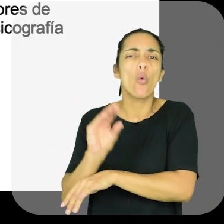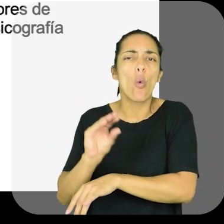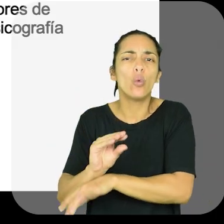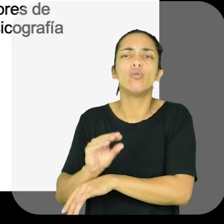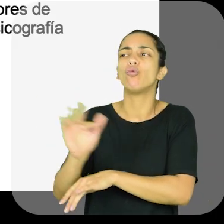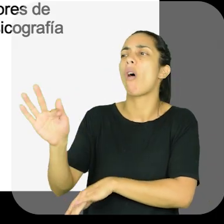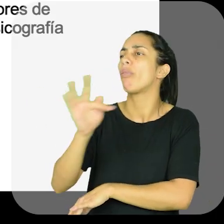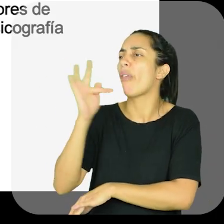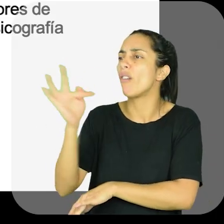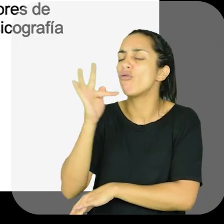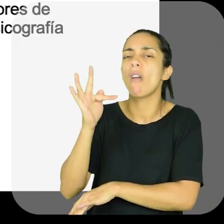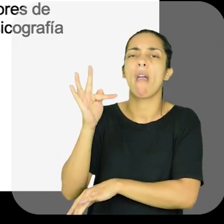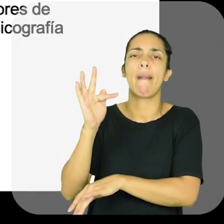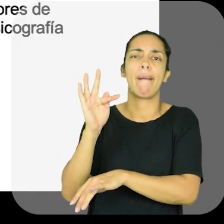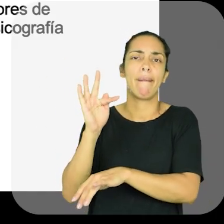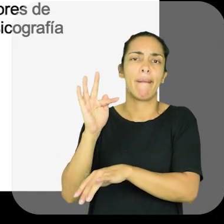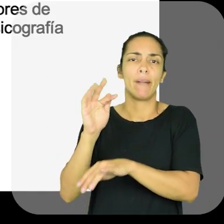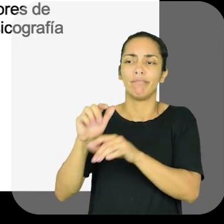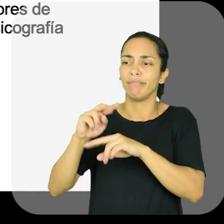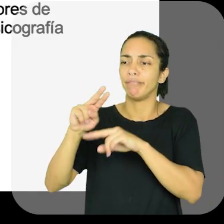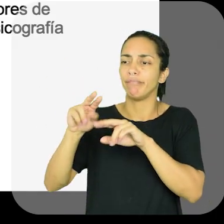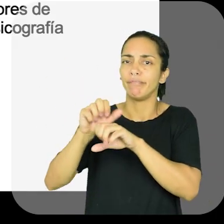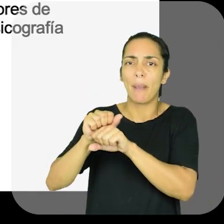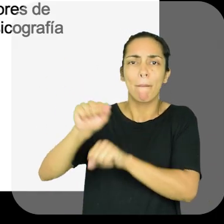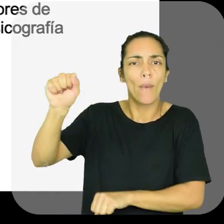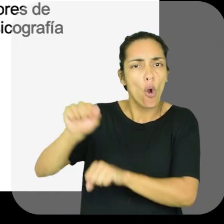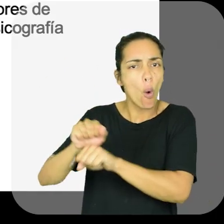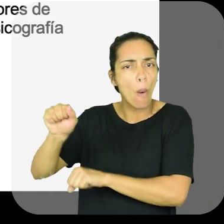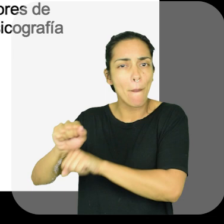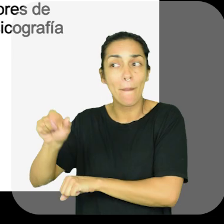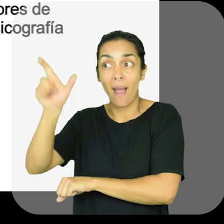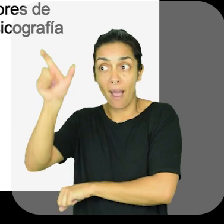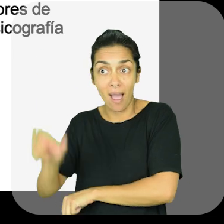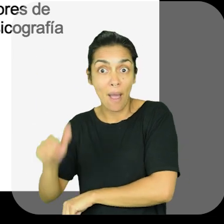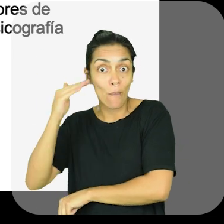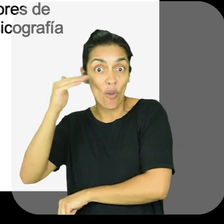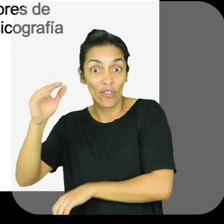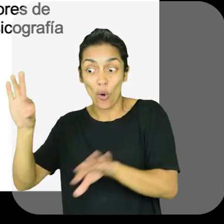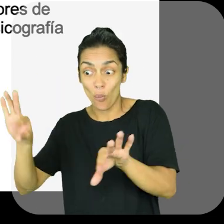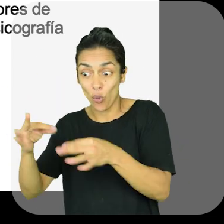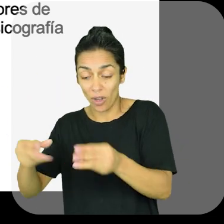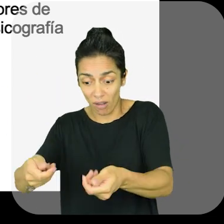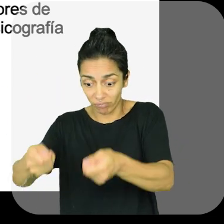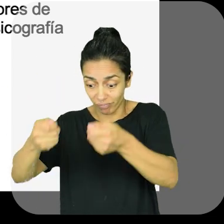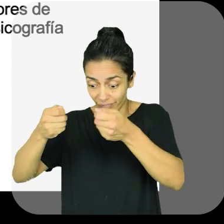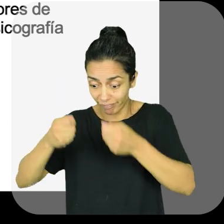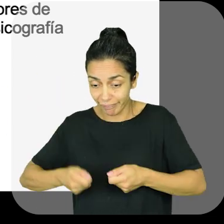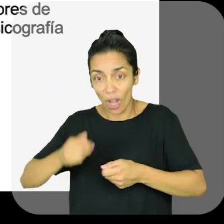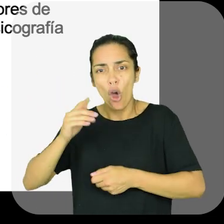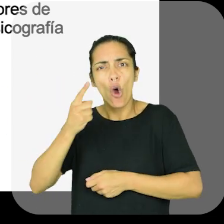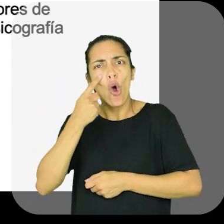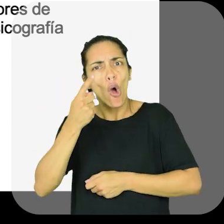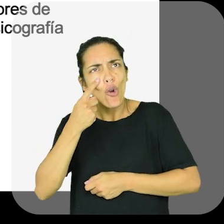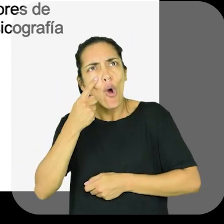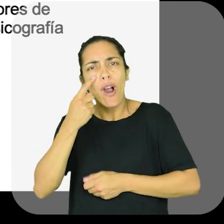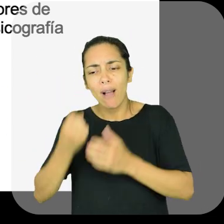talleres, diplomados para que los profesores de música reciban y conozcan otras